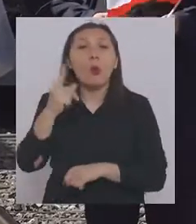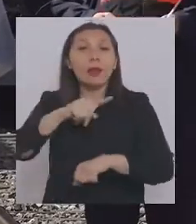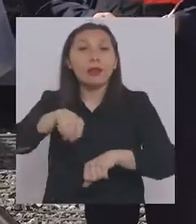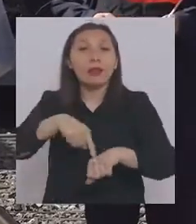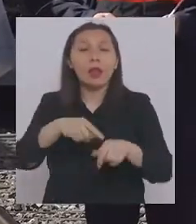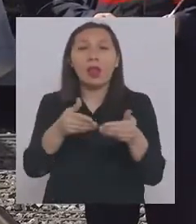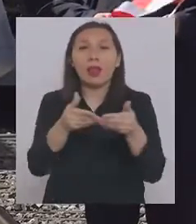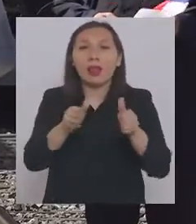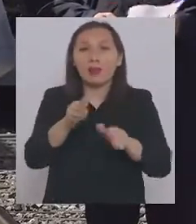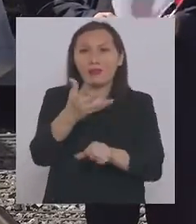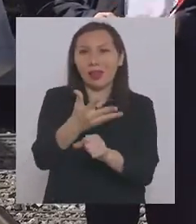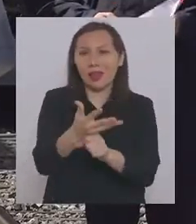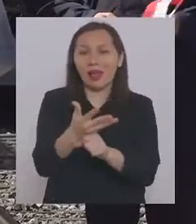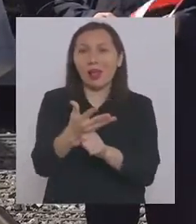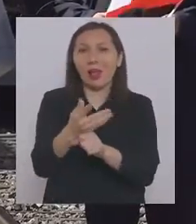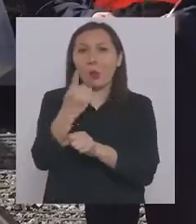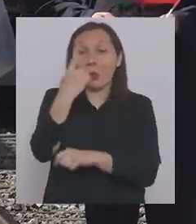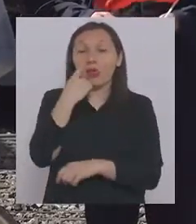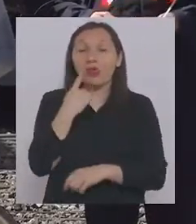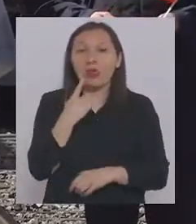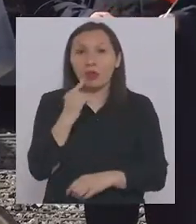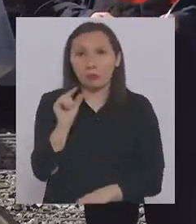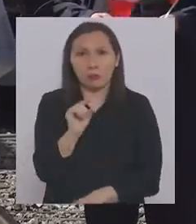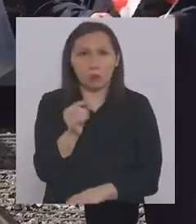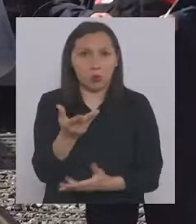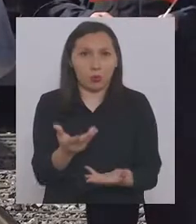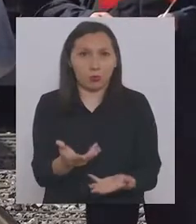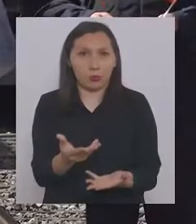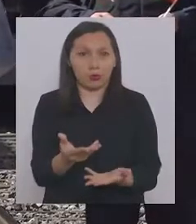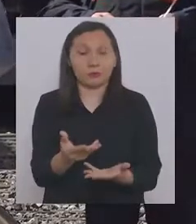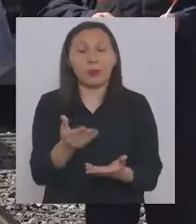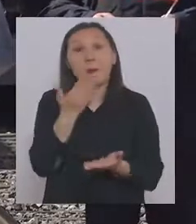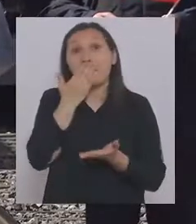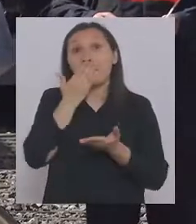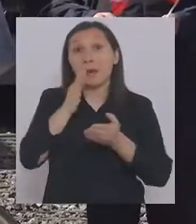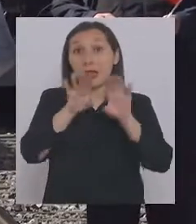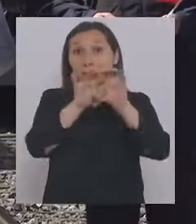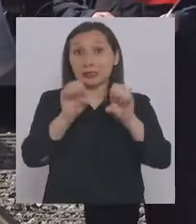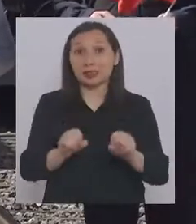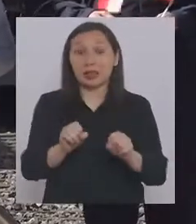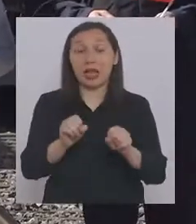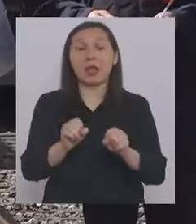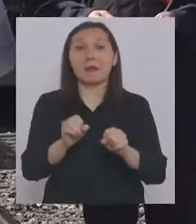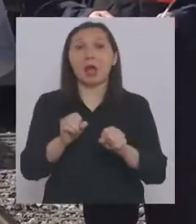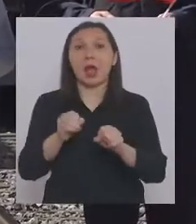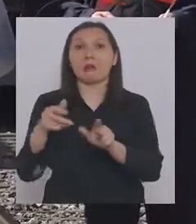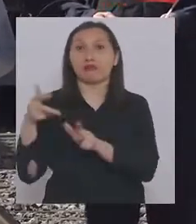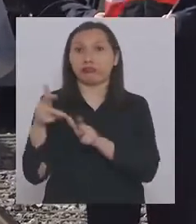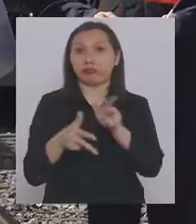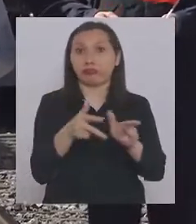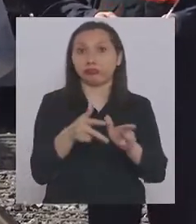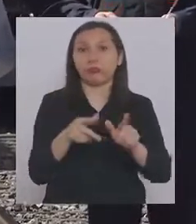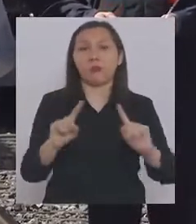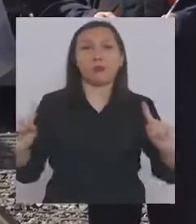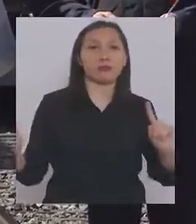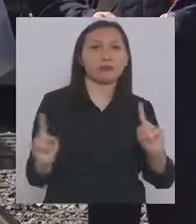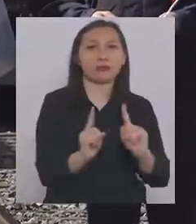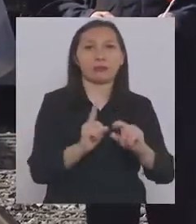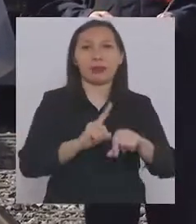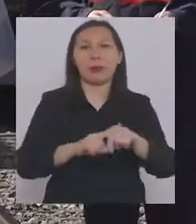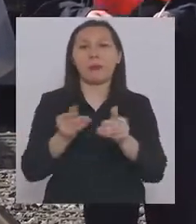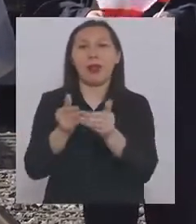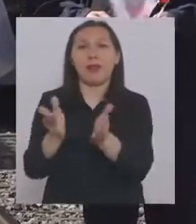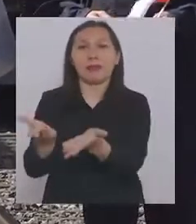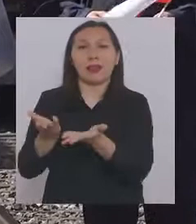libres nos quedan al día? Muy pocas. Y si mejoramos el sistema de transporte, vamos a ganar tiempo libre para lo